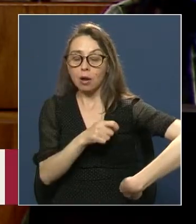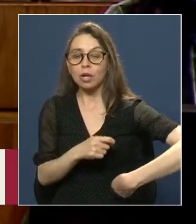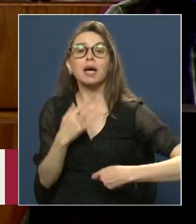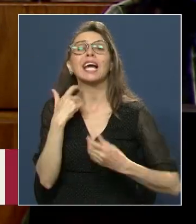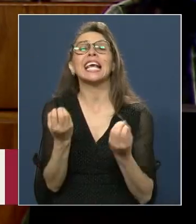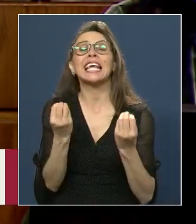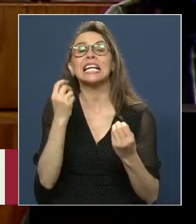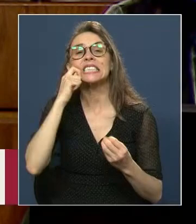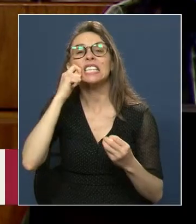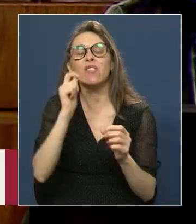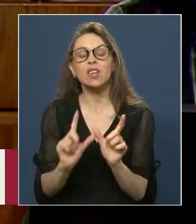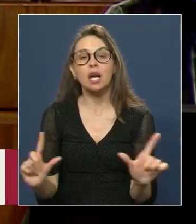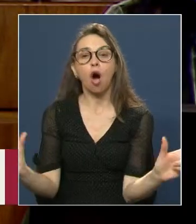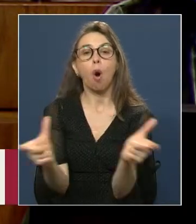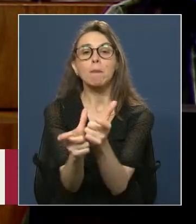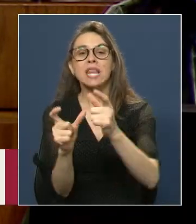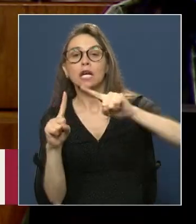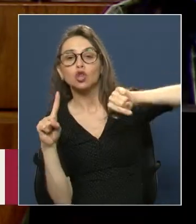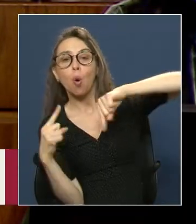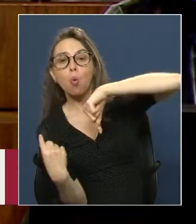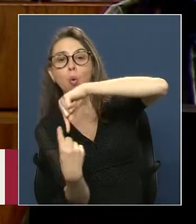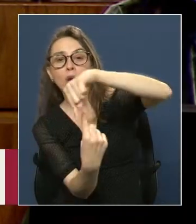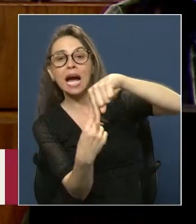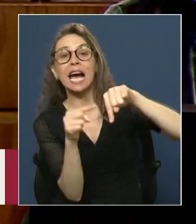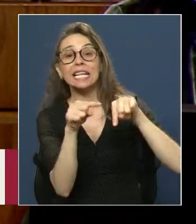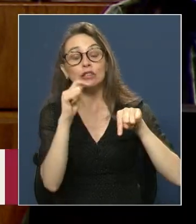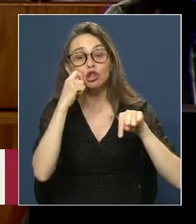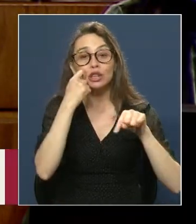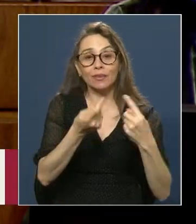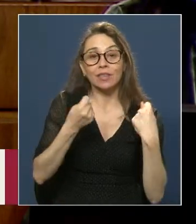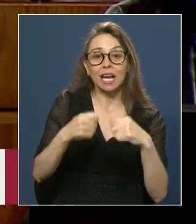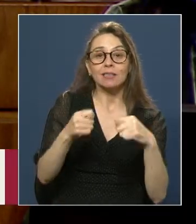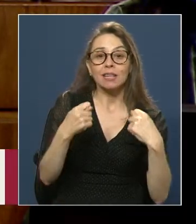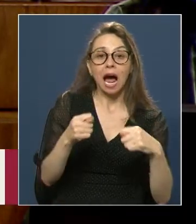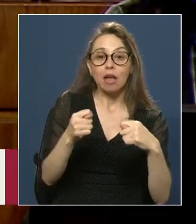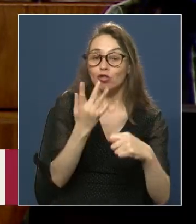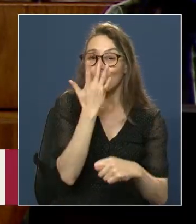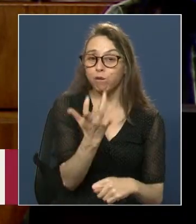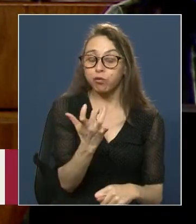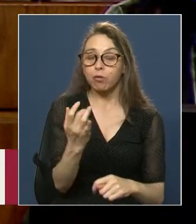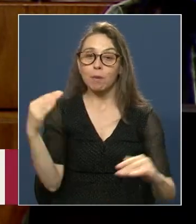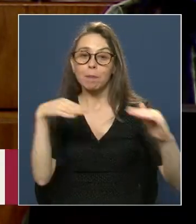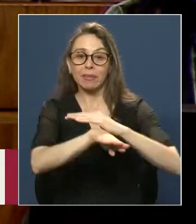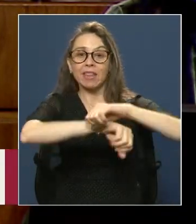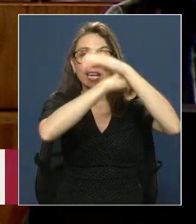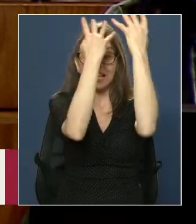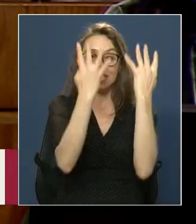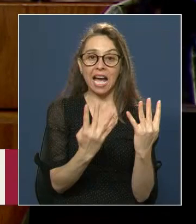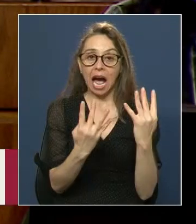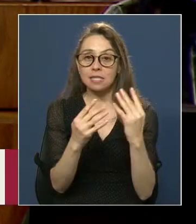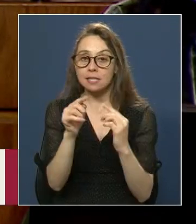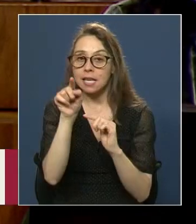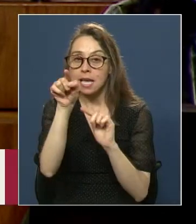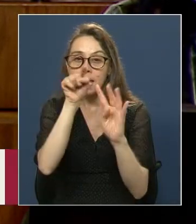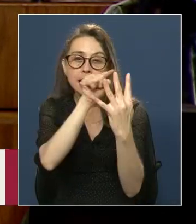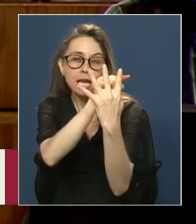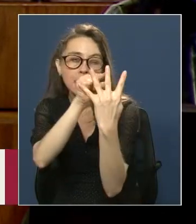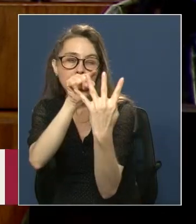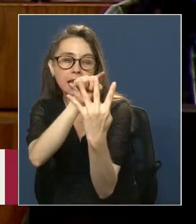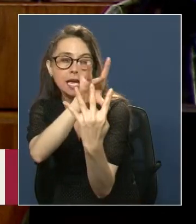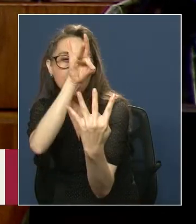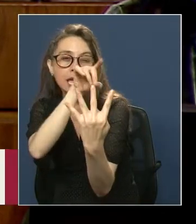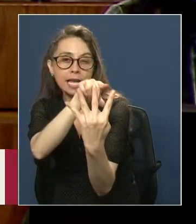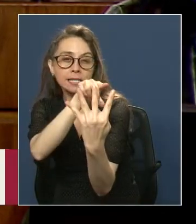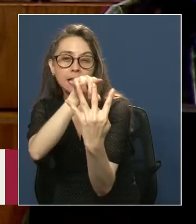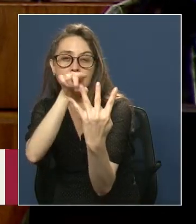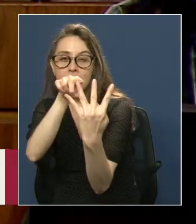es la Operación Huracán? Es un intento deliberado de encarcelar de forma selectiva a dirigentes